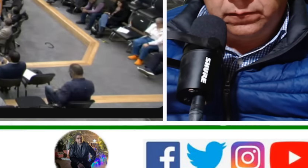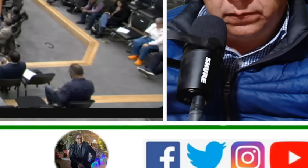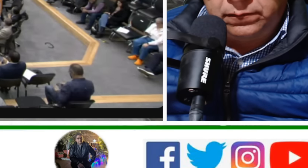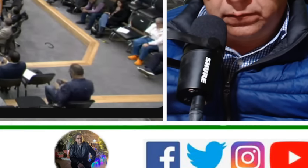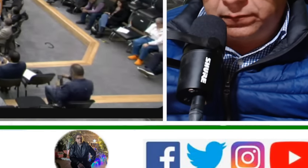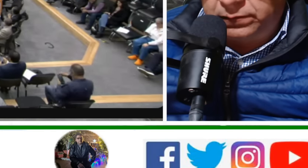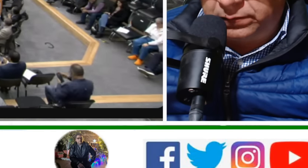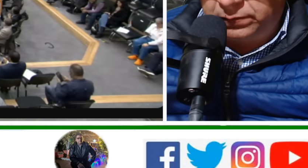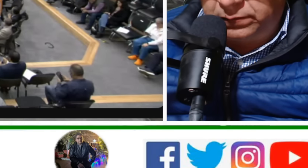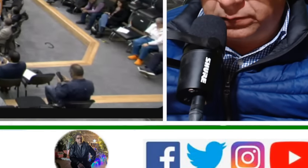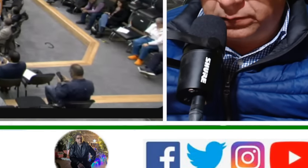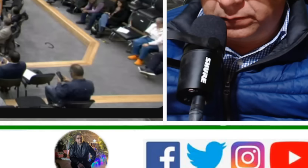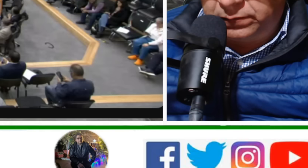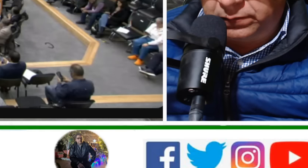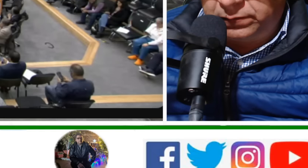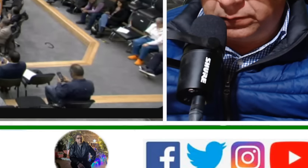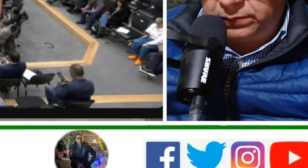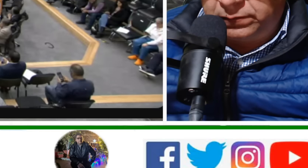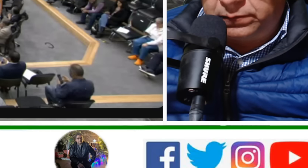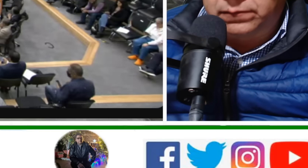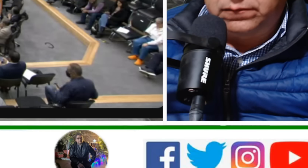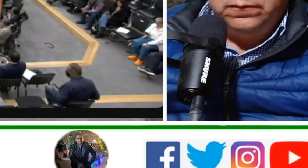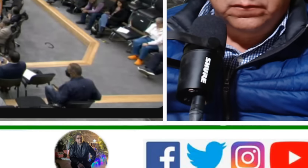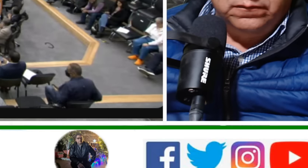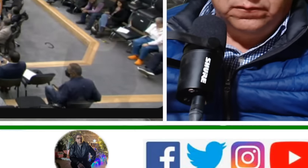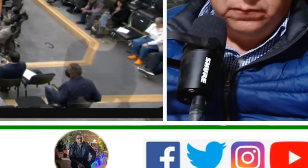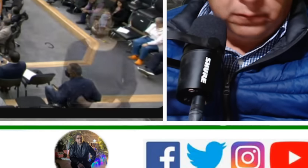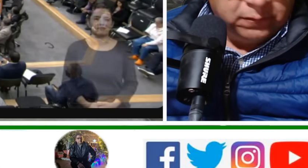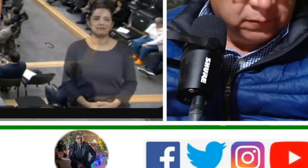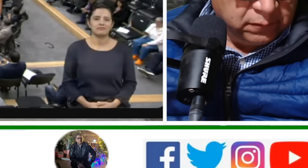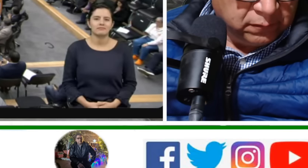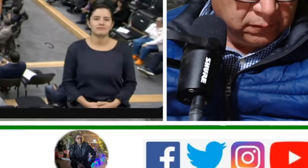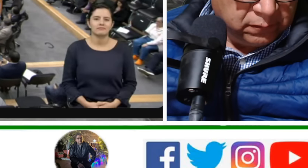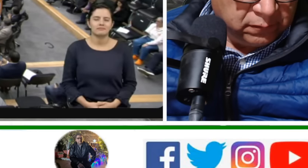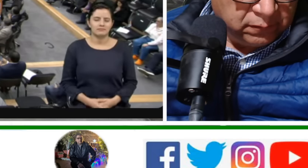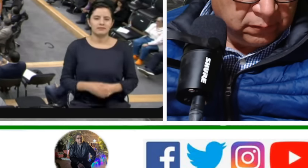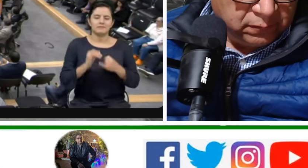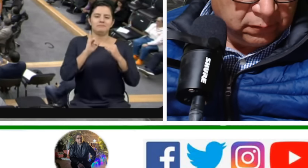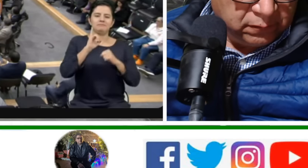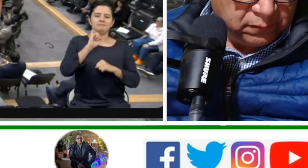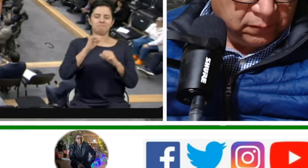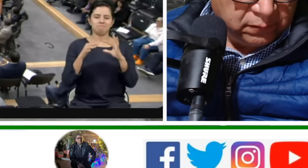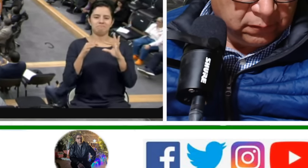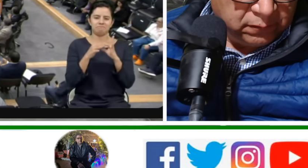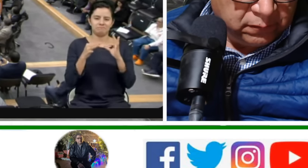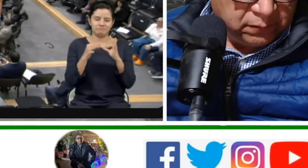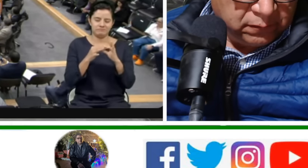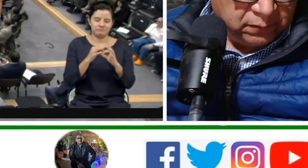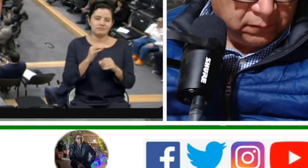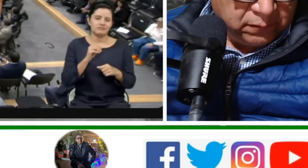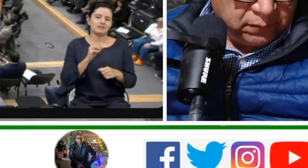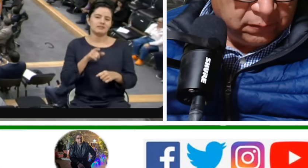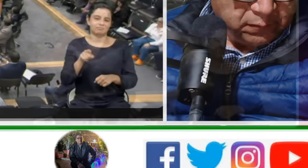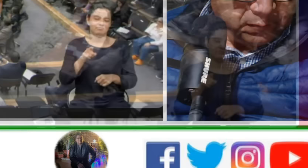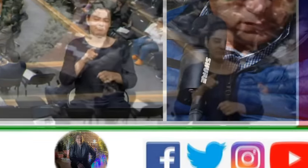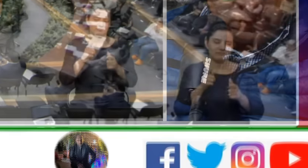tres tres aclaraciones una sobre la visita al papa que hizo nuestra compañera Claudia semon pardo